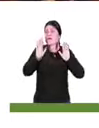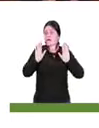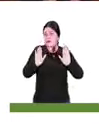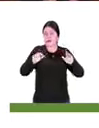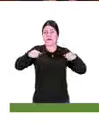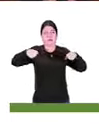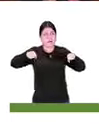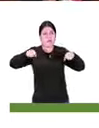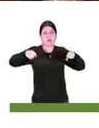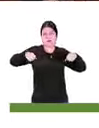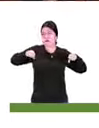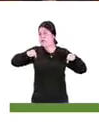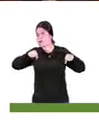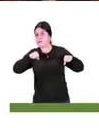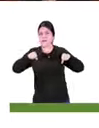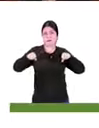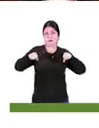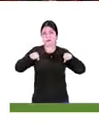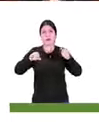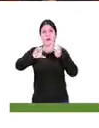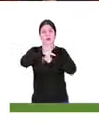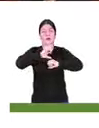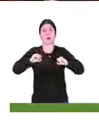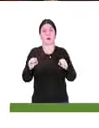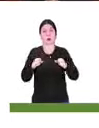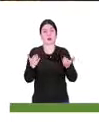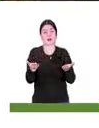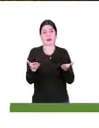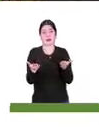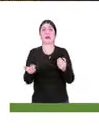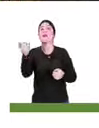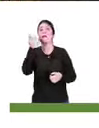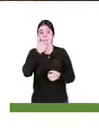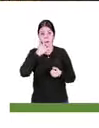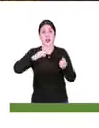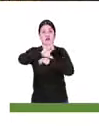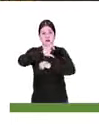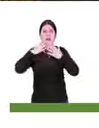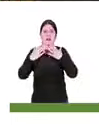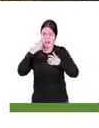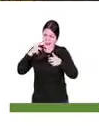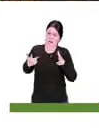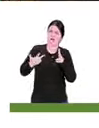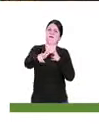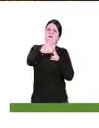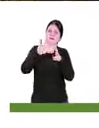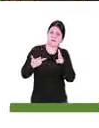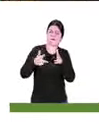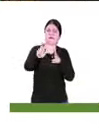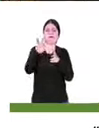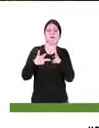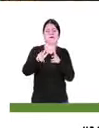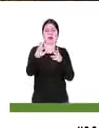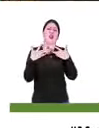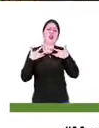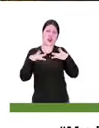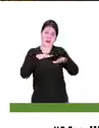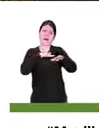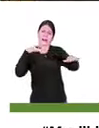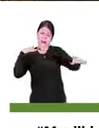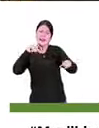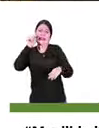de la ciudad. ¿Qué significa ir despacio? Significa que la idea es que la ciudad sí fluya, que no tengamos tantos trancones, que por supuesto podamos movernos de